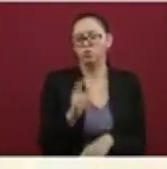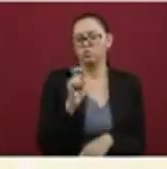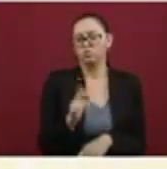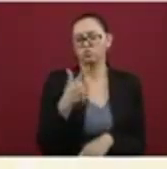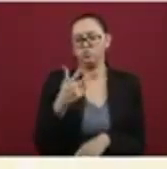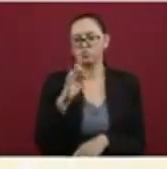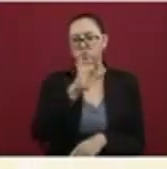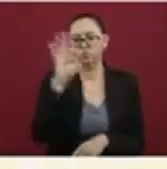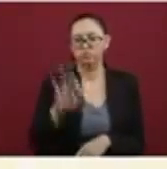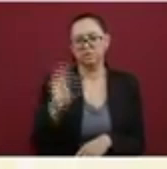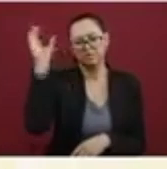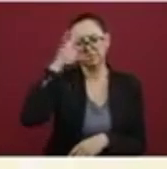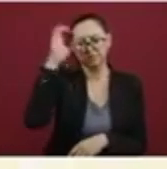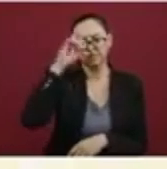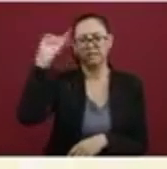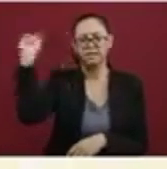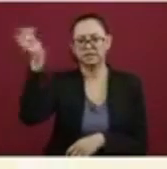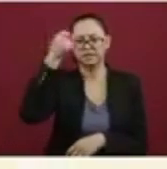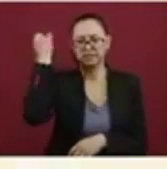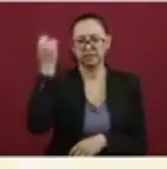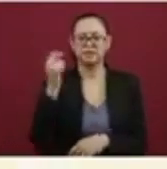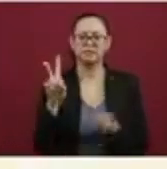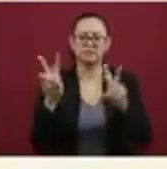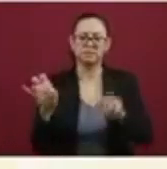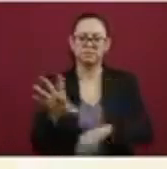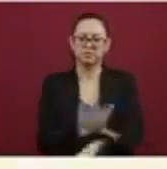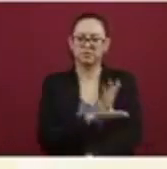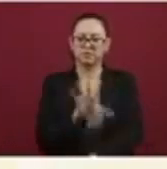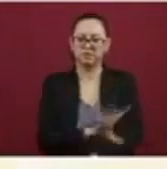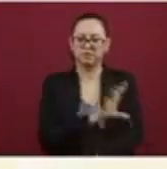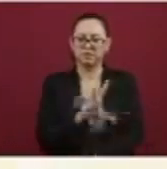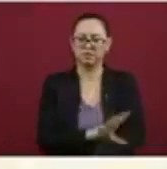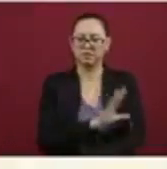1.8% en ciencia y tecnología y en electricidad tenemos